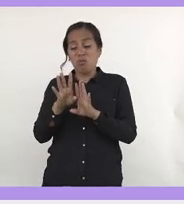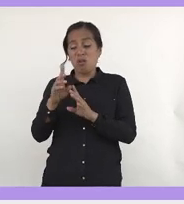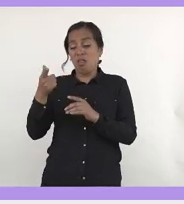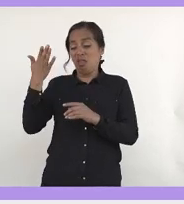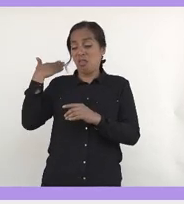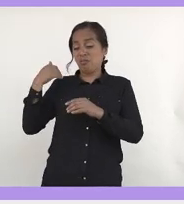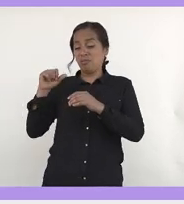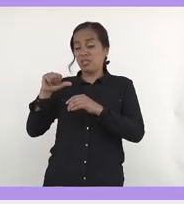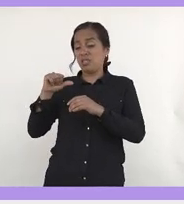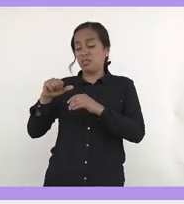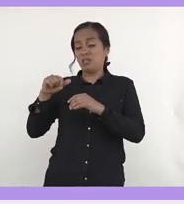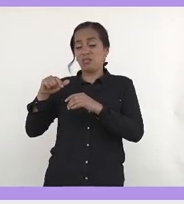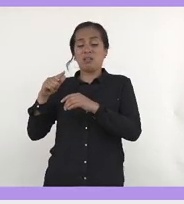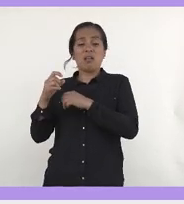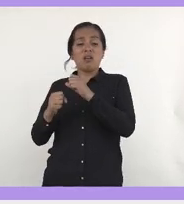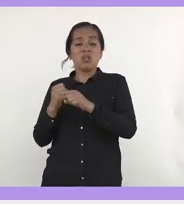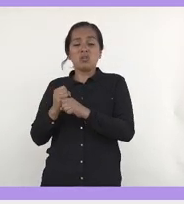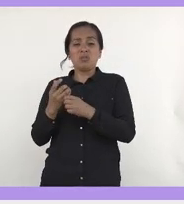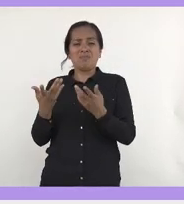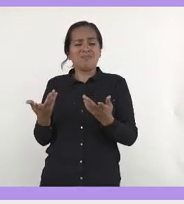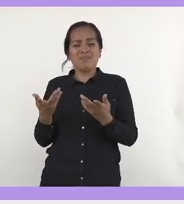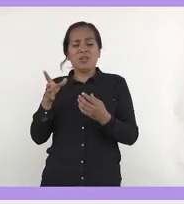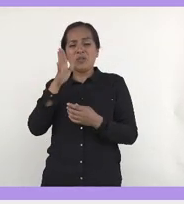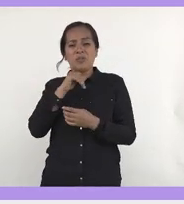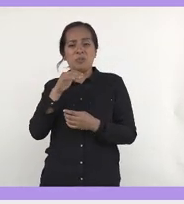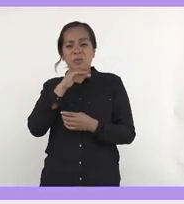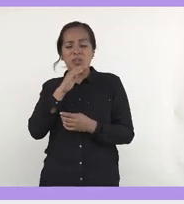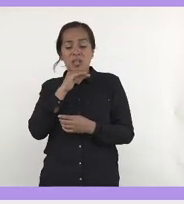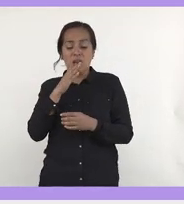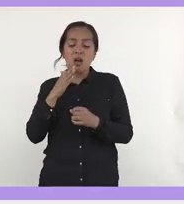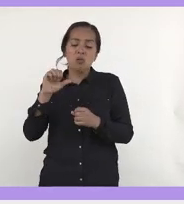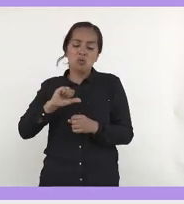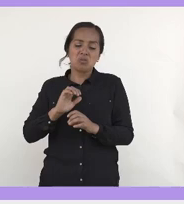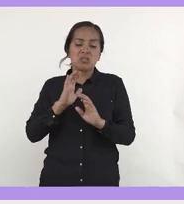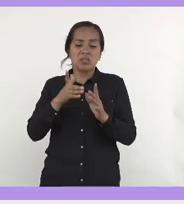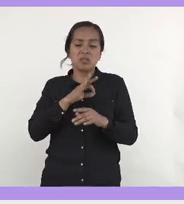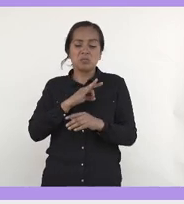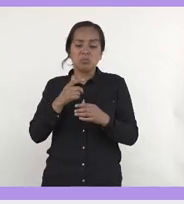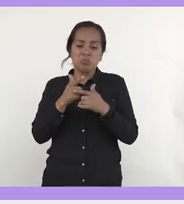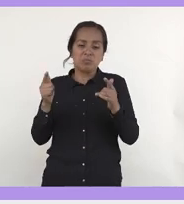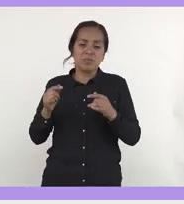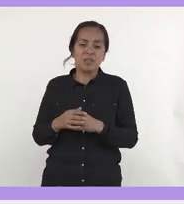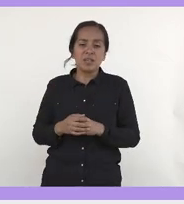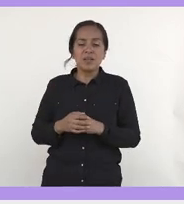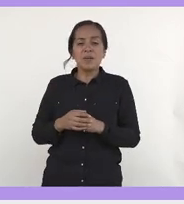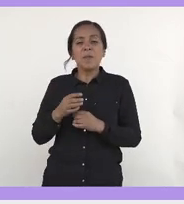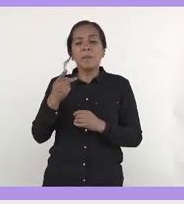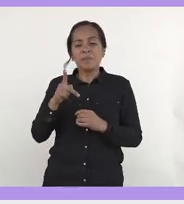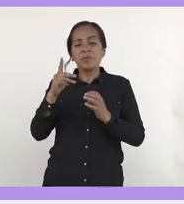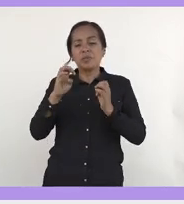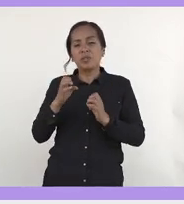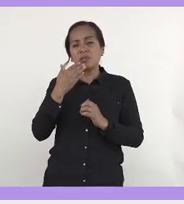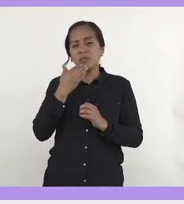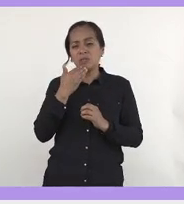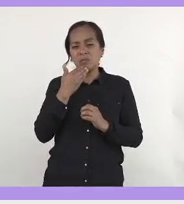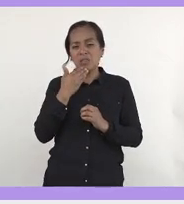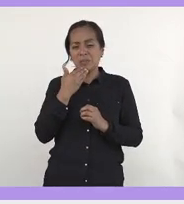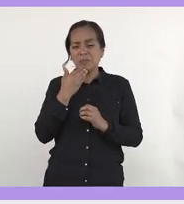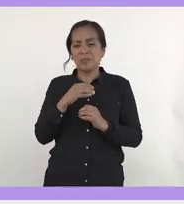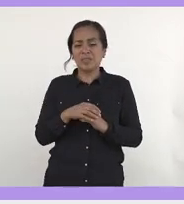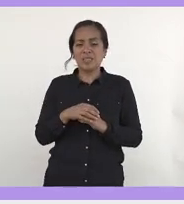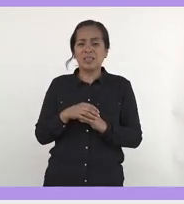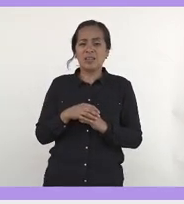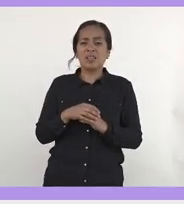nadie a nadie le parecía obvio públicamente Pero está bien también darnos chance de